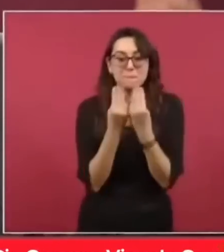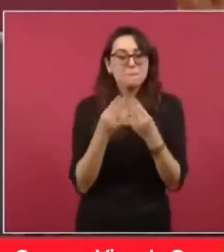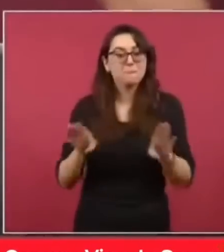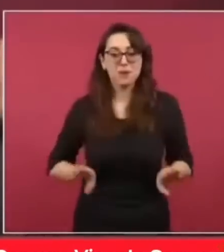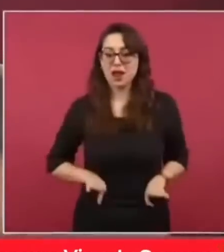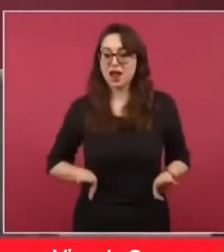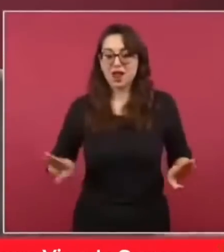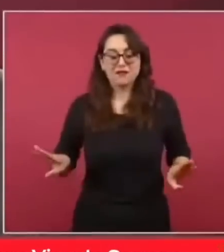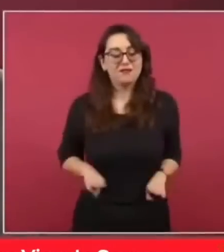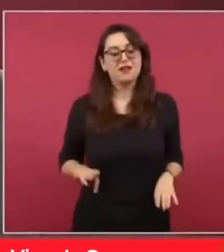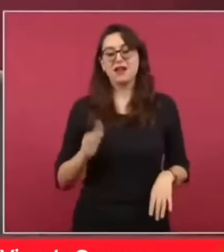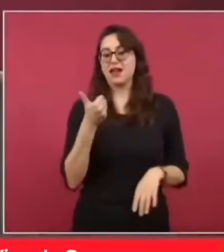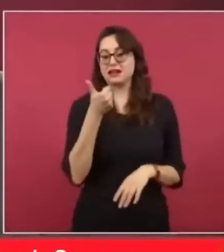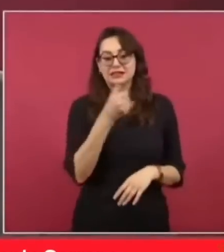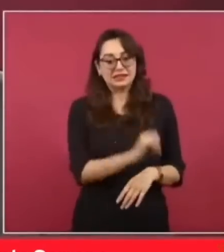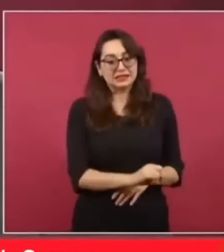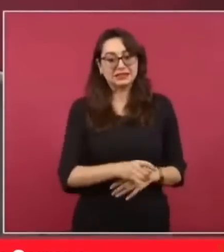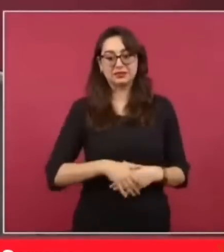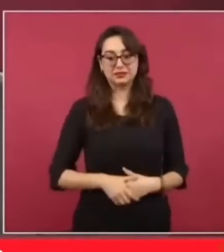Últimamente